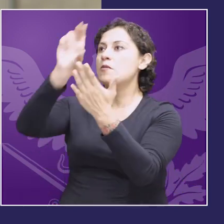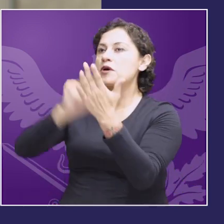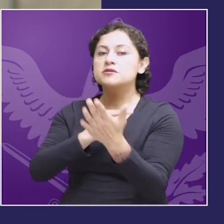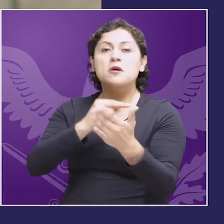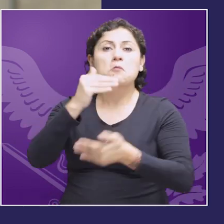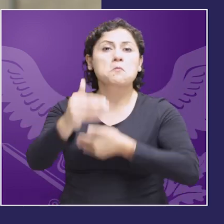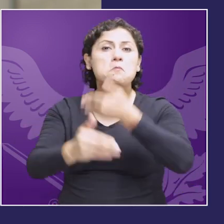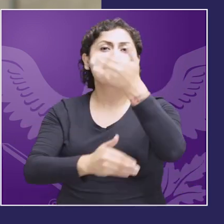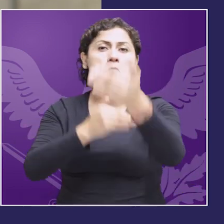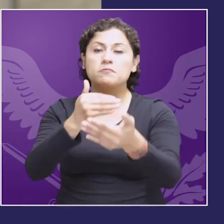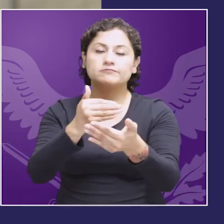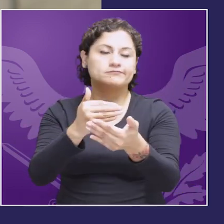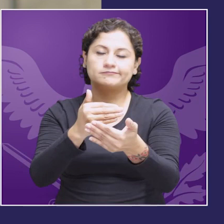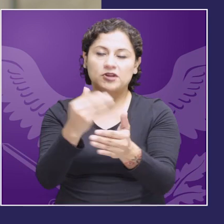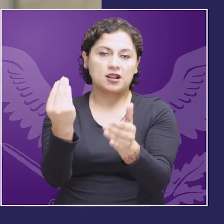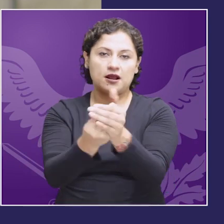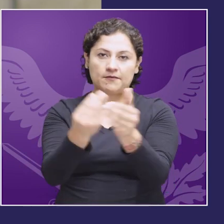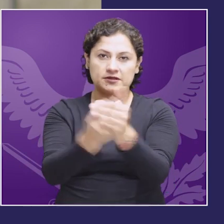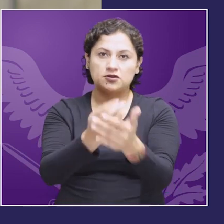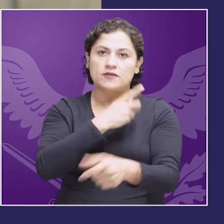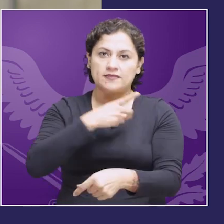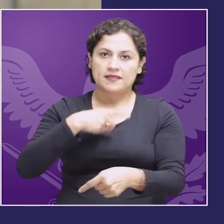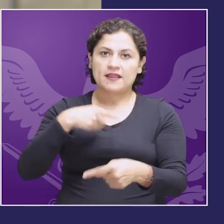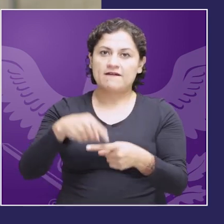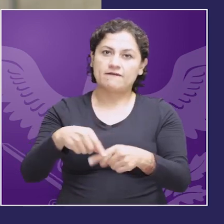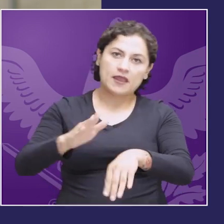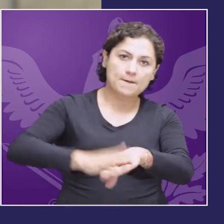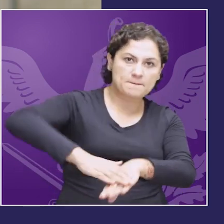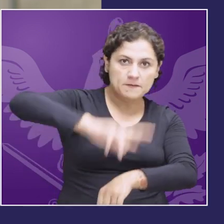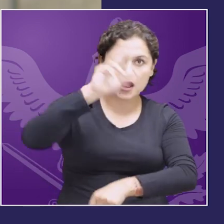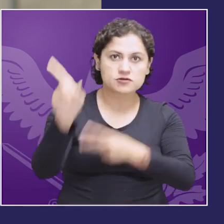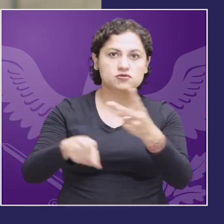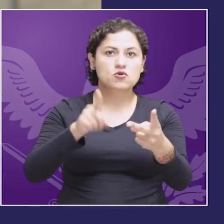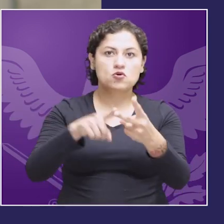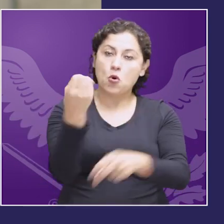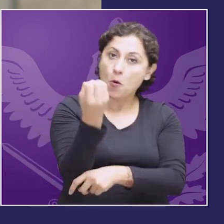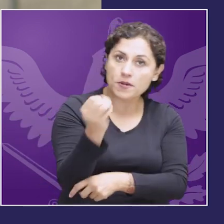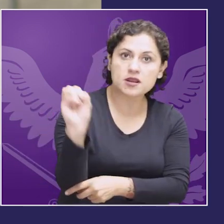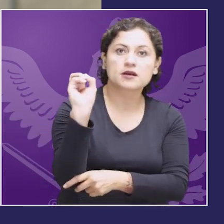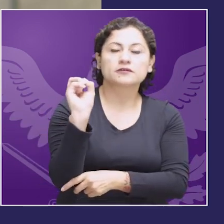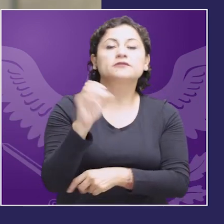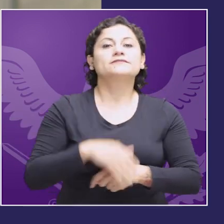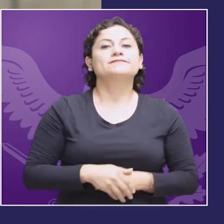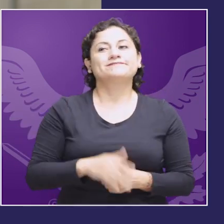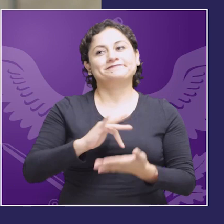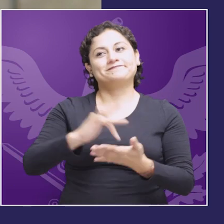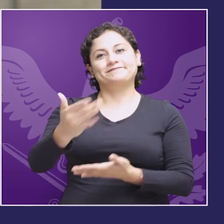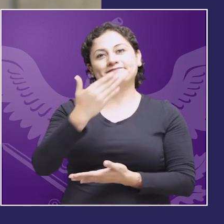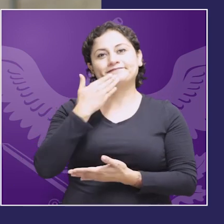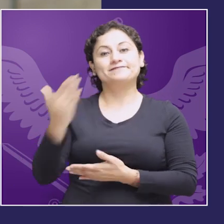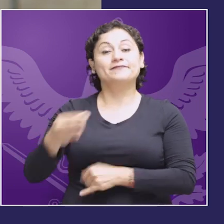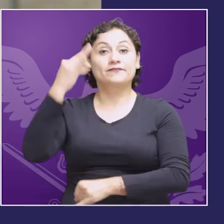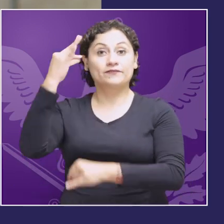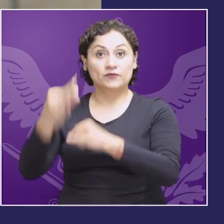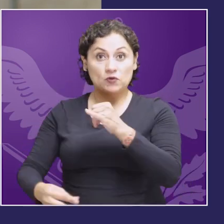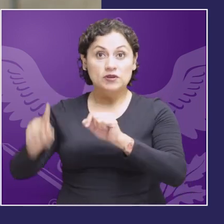los convencidos a los convencidos. Entonces, eso disculpa. Masiva, permanente y obligatoria. Son como los tres ejes. Bien,